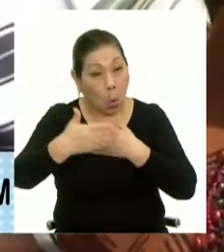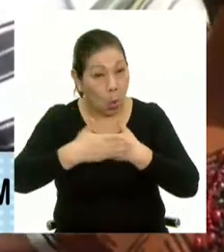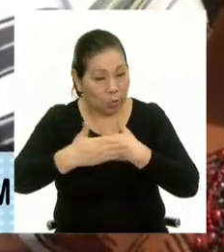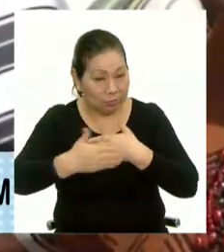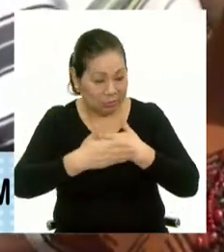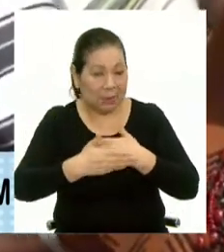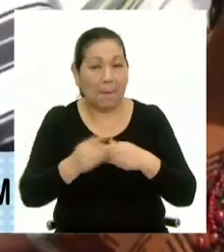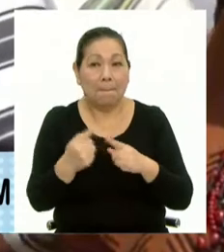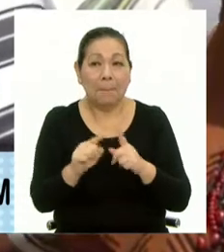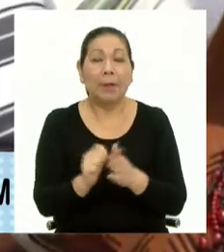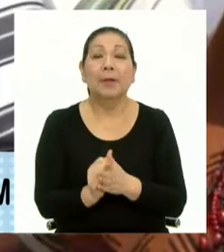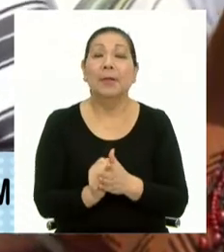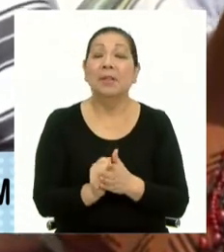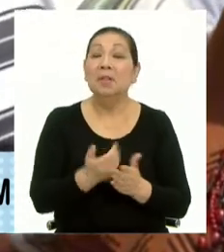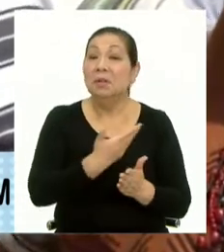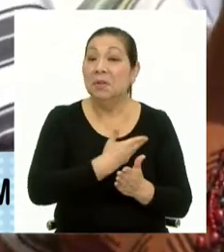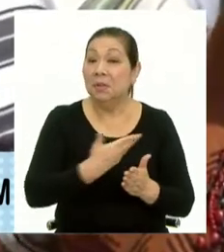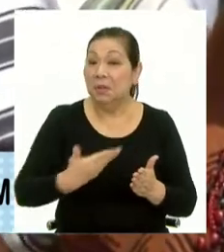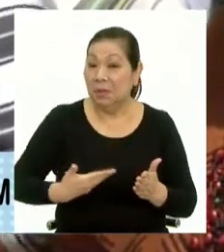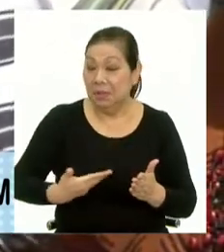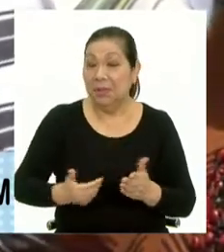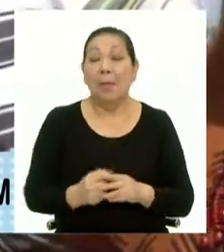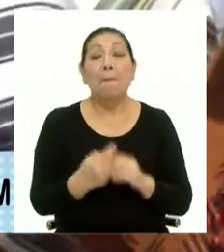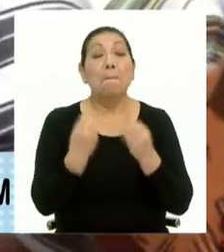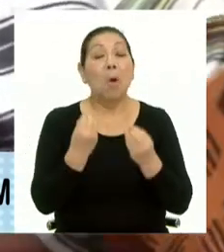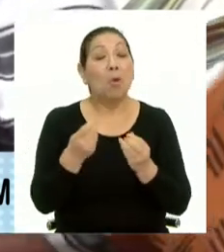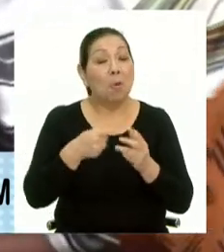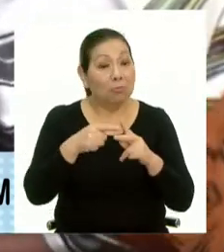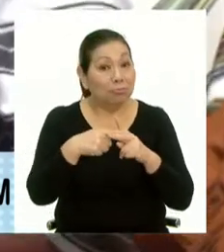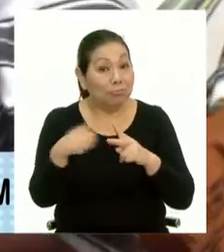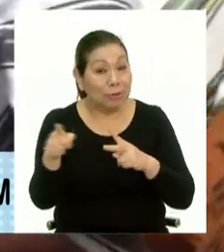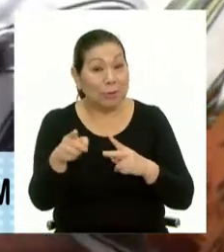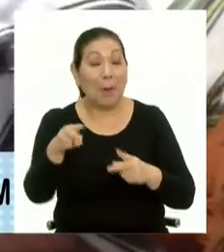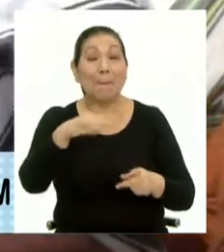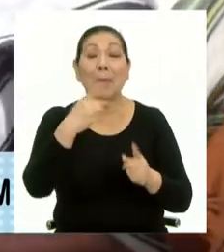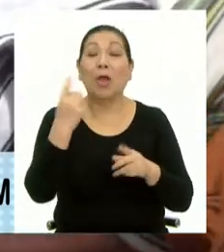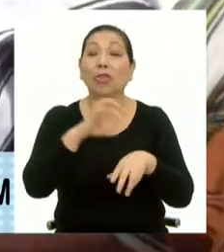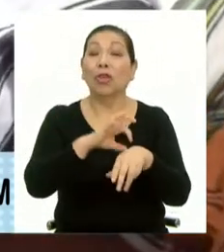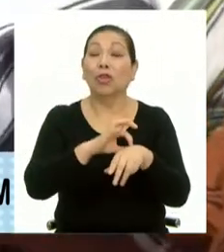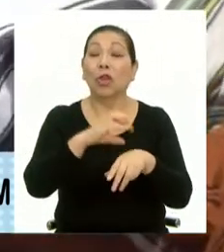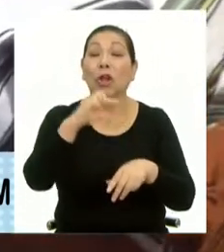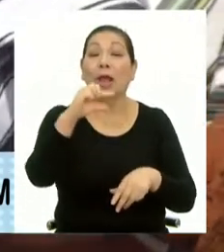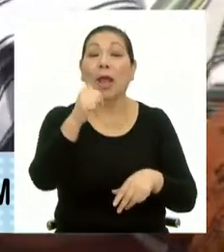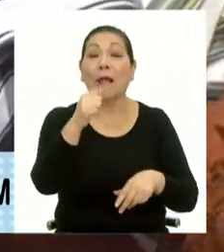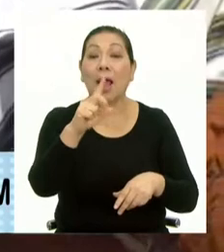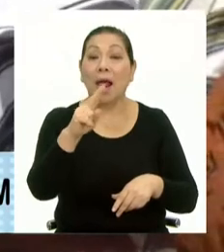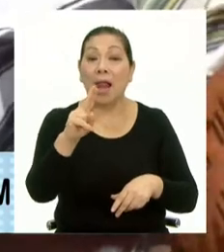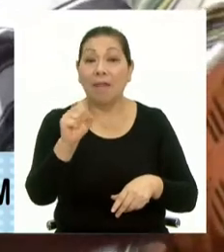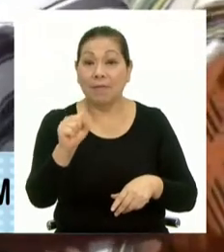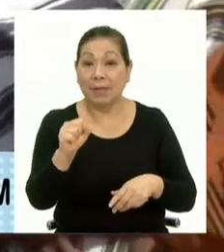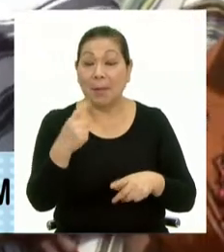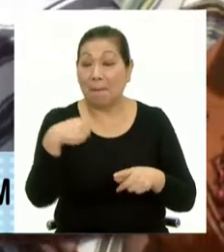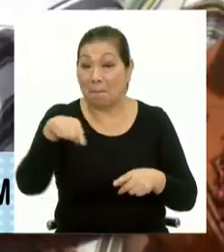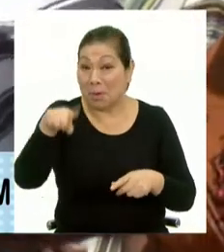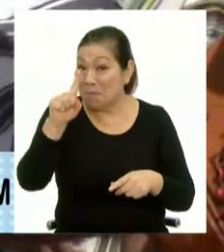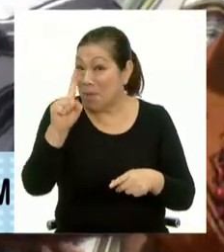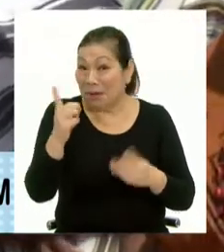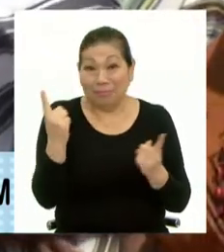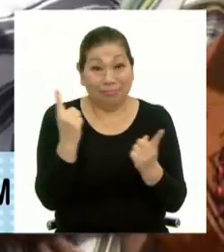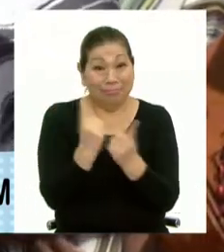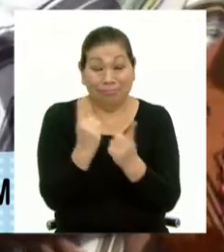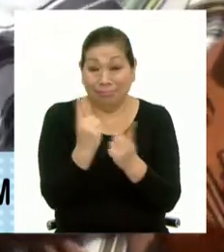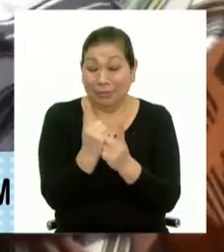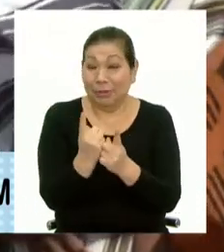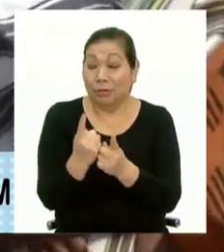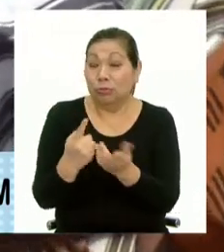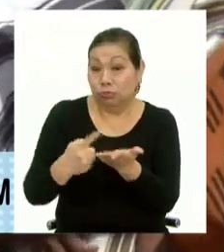agradecerle al señor presidente de la República por mandar al doctor Gálvez. Y esta vez, primera vez, estamos